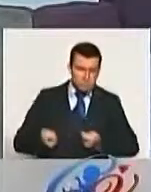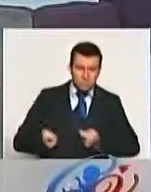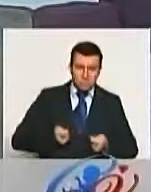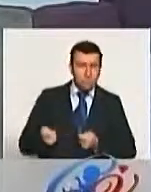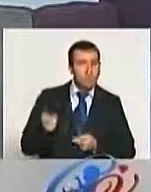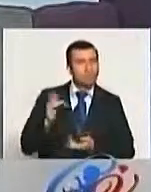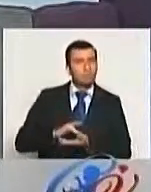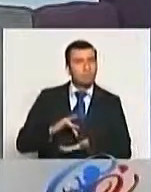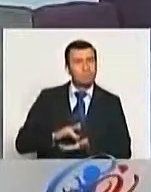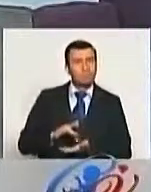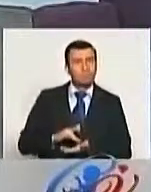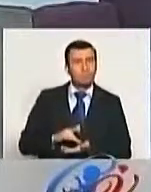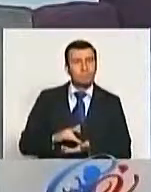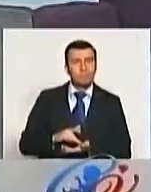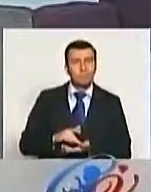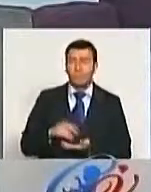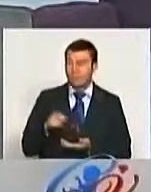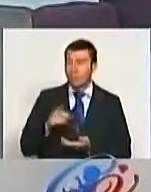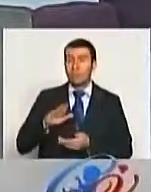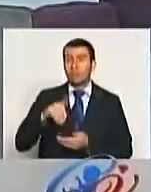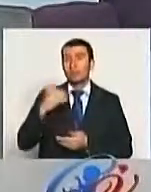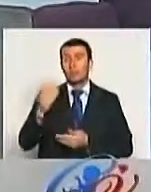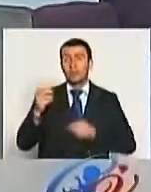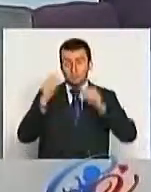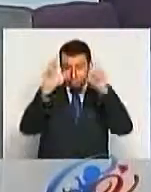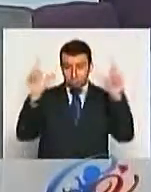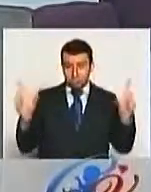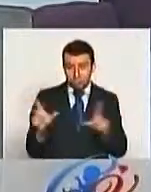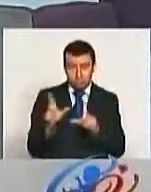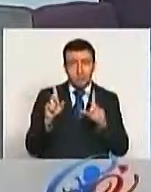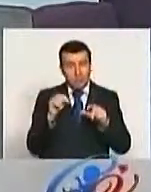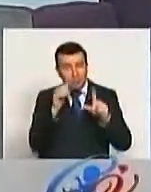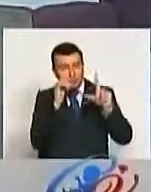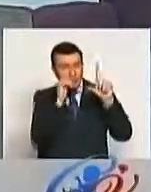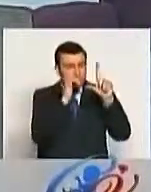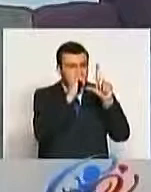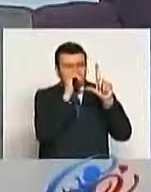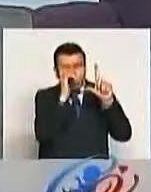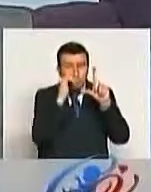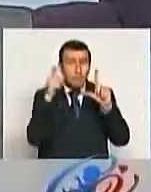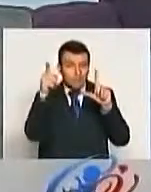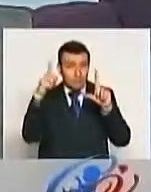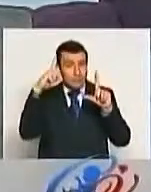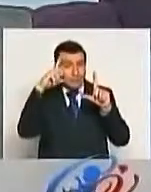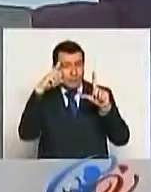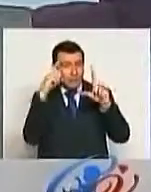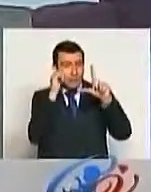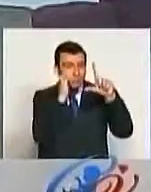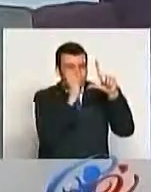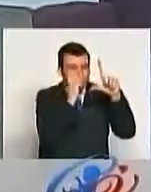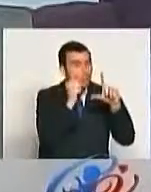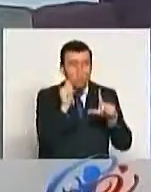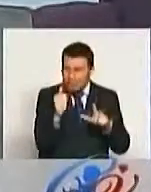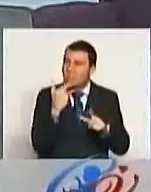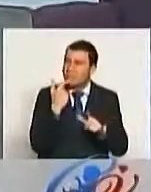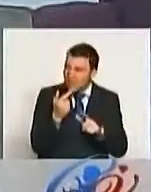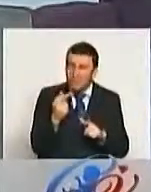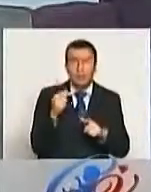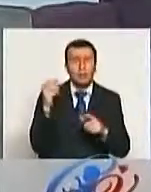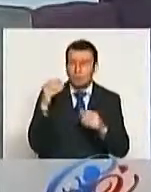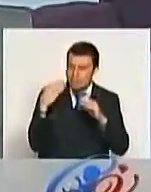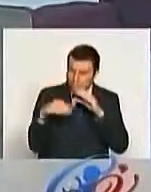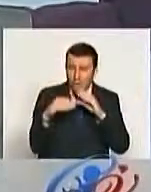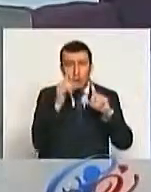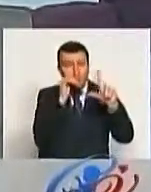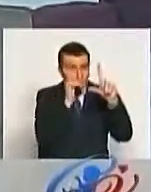¿cómo es que se llama eso? El examen pues ginecológico, pero con colposcopia, así como usted lo manda. Porque desde que usted habla de eso, pues de la colposcopia, yo así